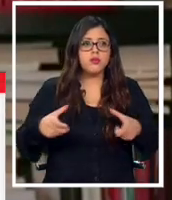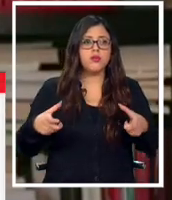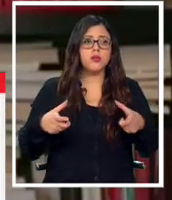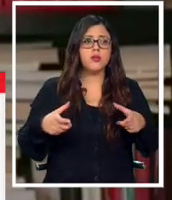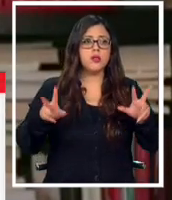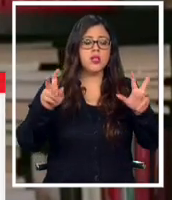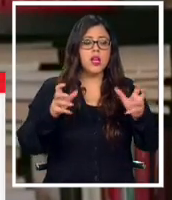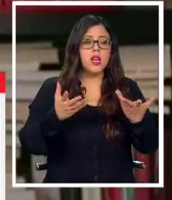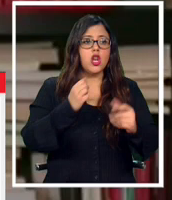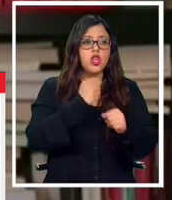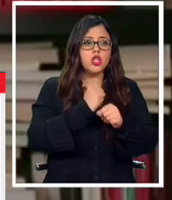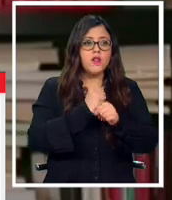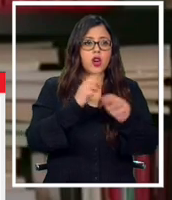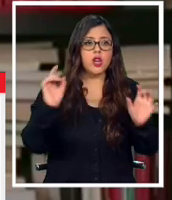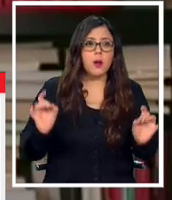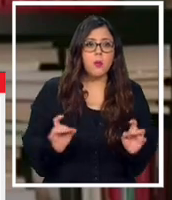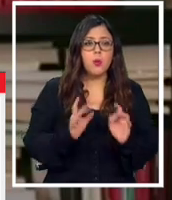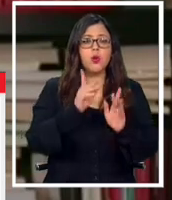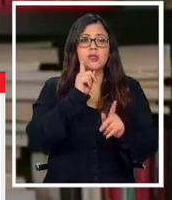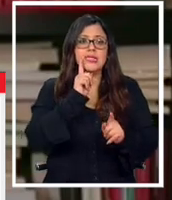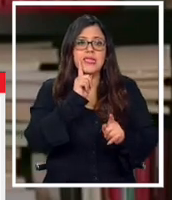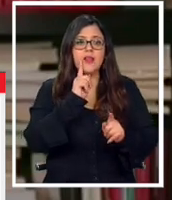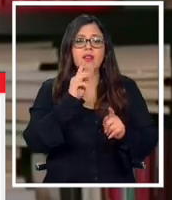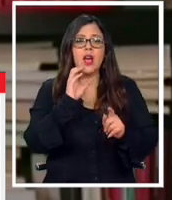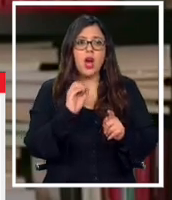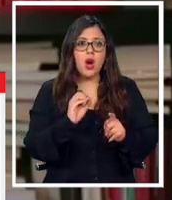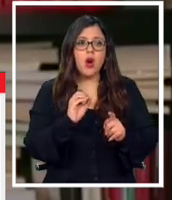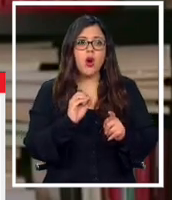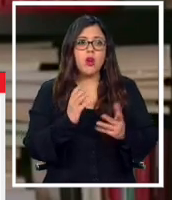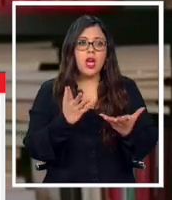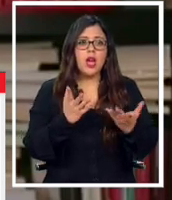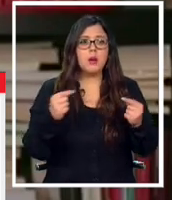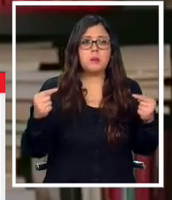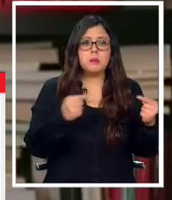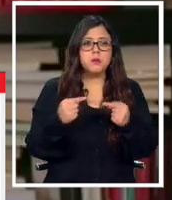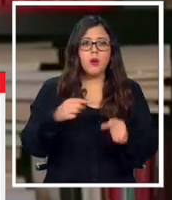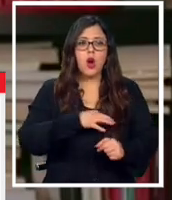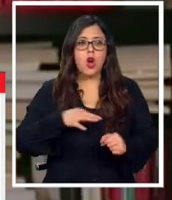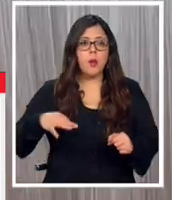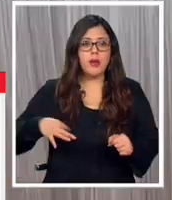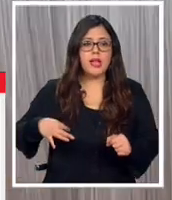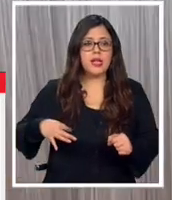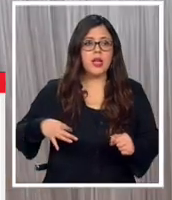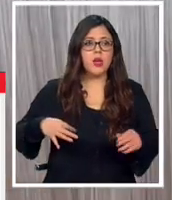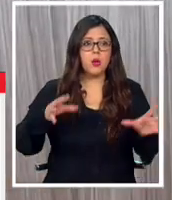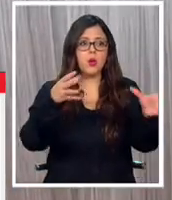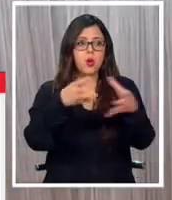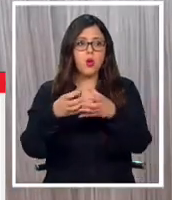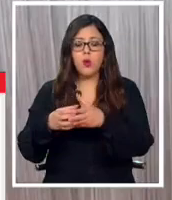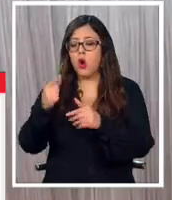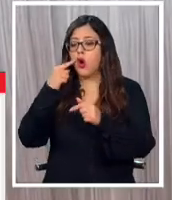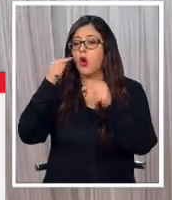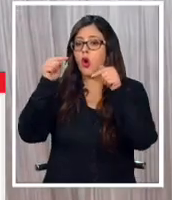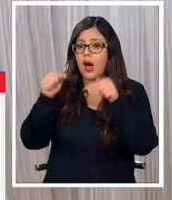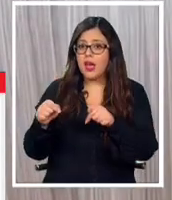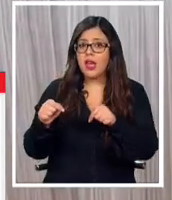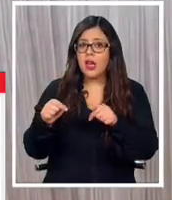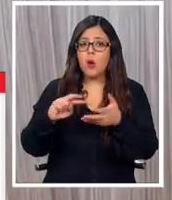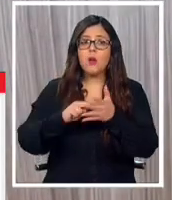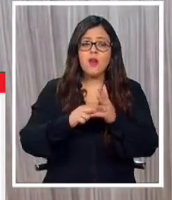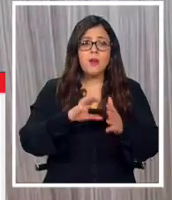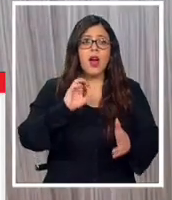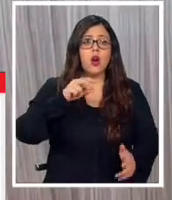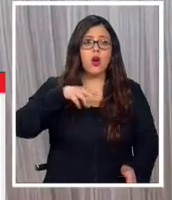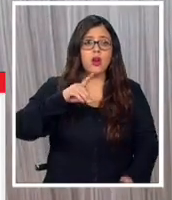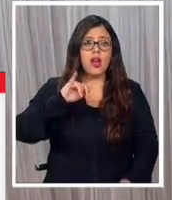las funciones que pueden tener o generar una atención con los ministerios sectoriales hay un toque evidente con con nada y